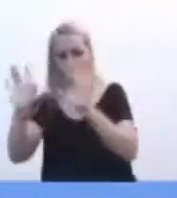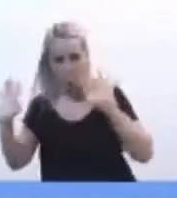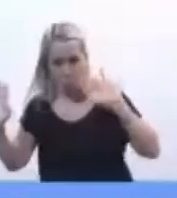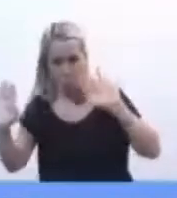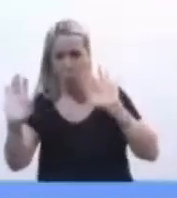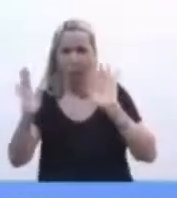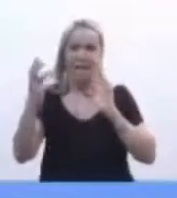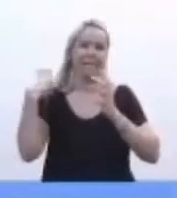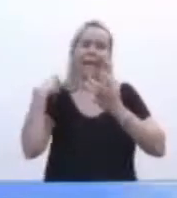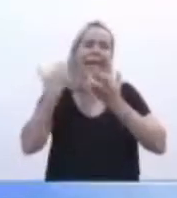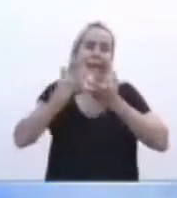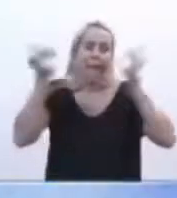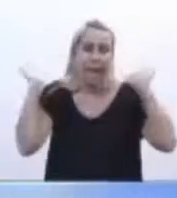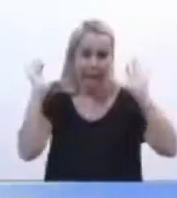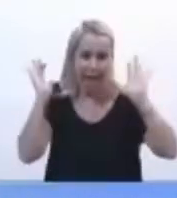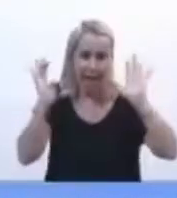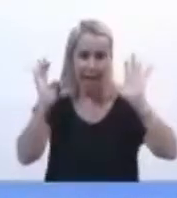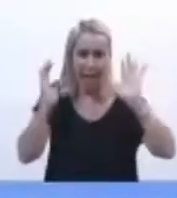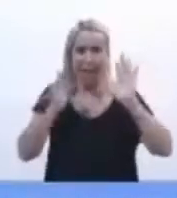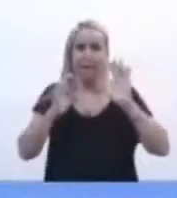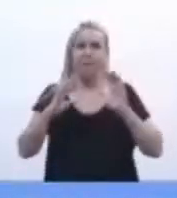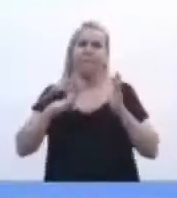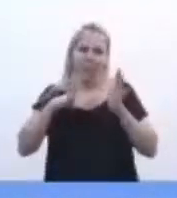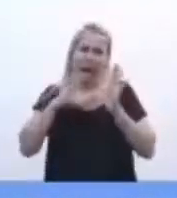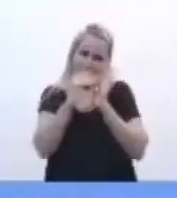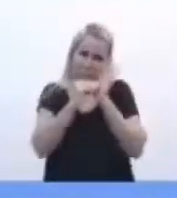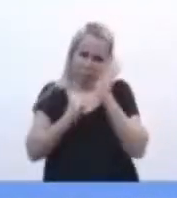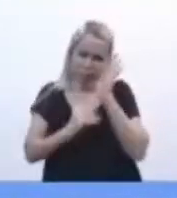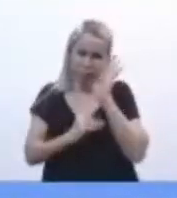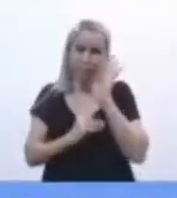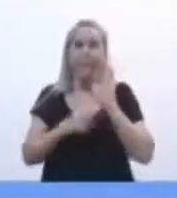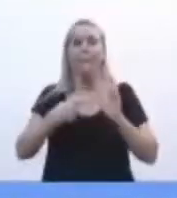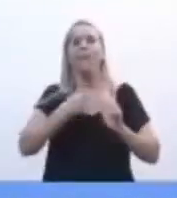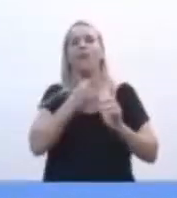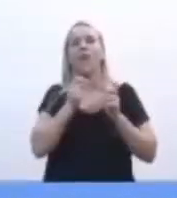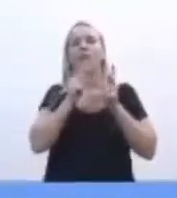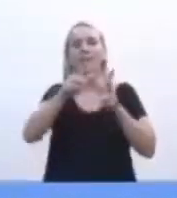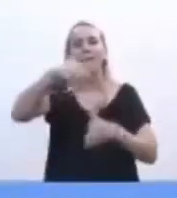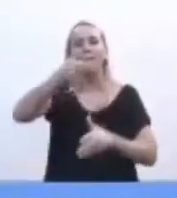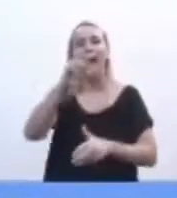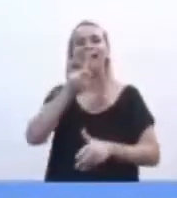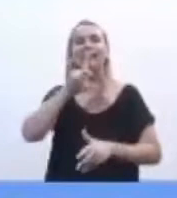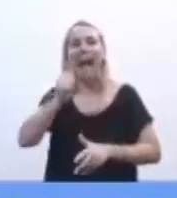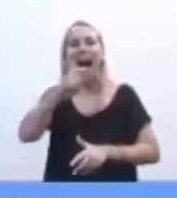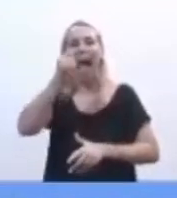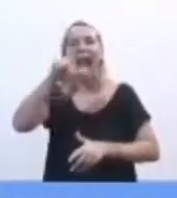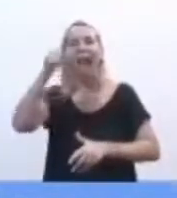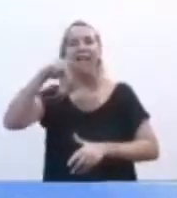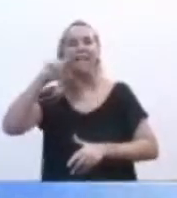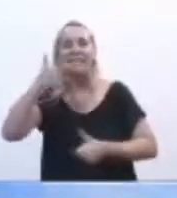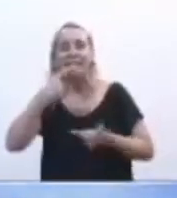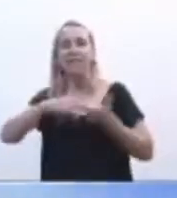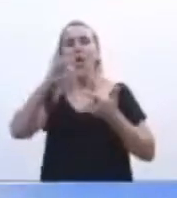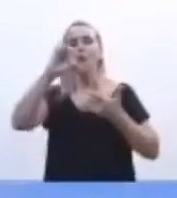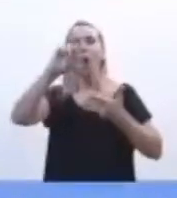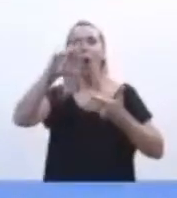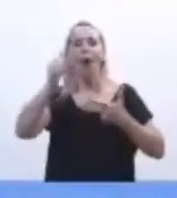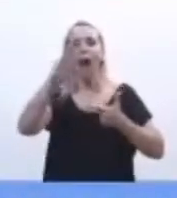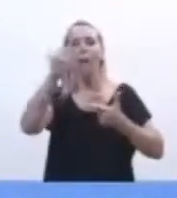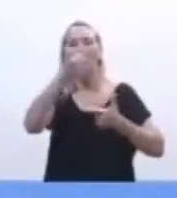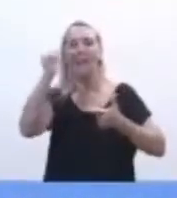parcial injusta seguro pero quiero mencionar a marta alanis a dora barrancos